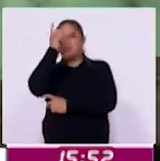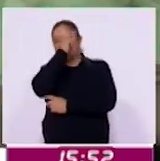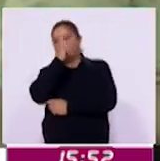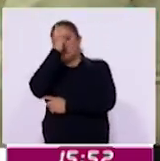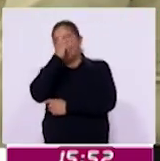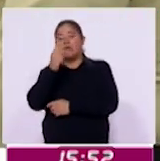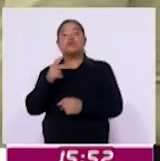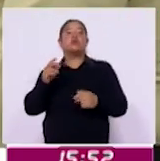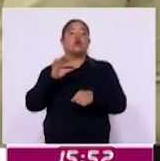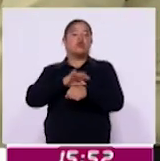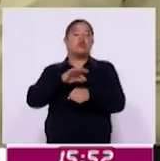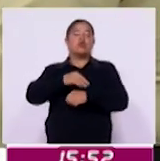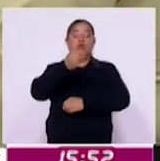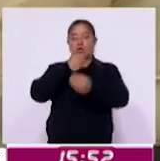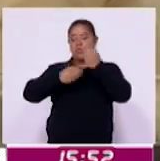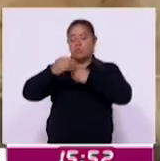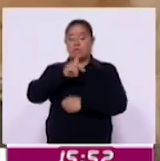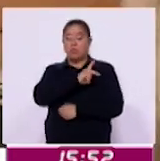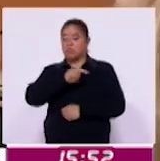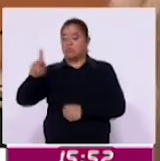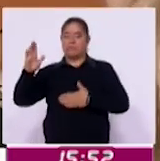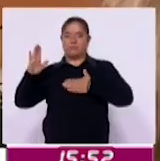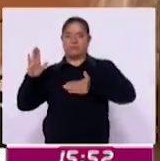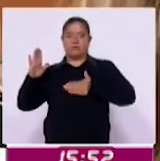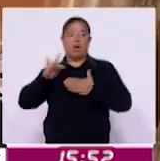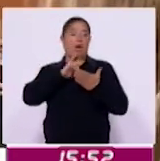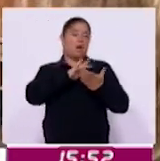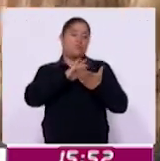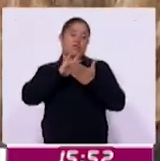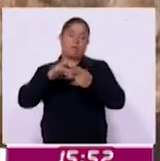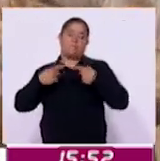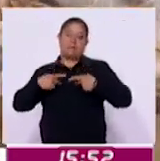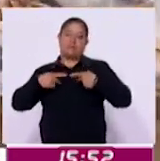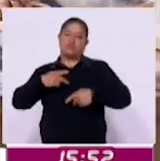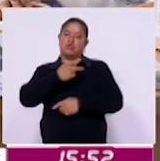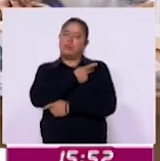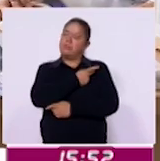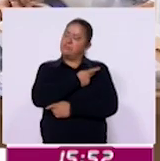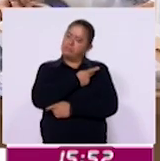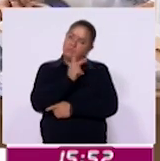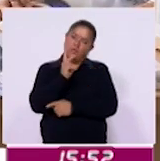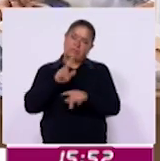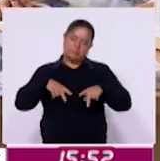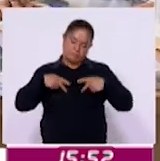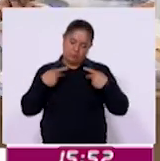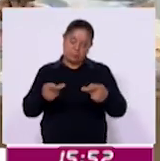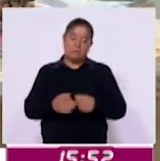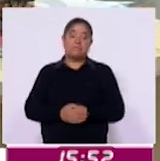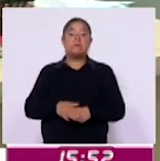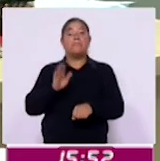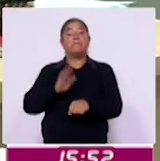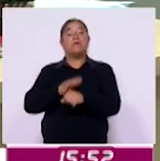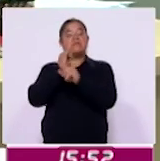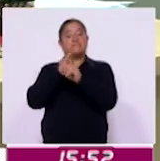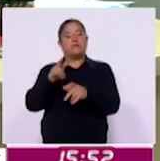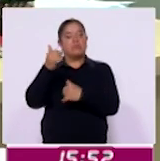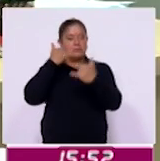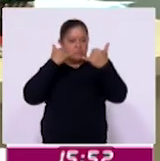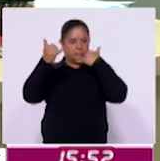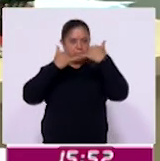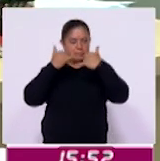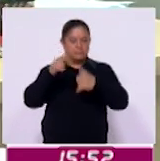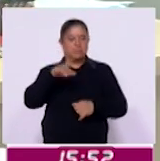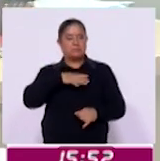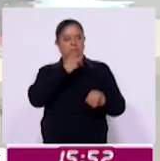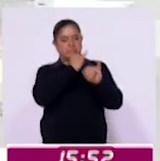y nutricionistas, todos comprometidos en apoyar a las personas en situación de vulnerabilidad. Para mayor información puede comunicarse a través de